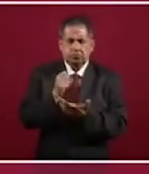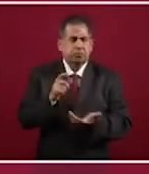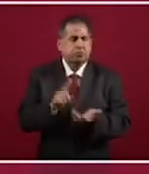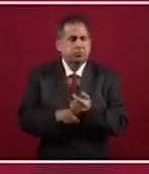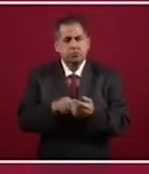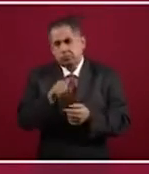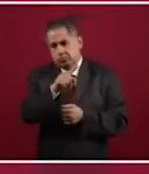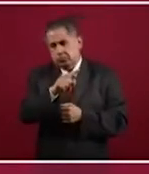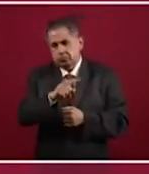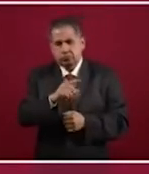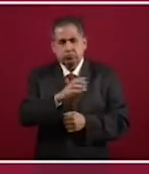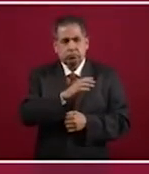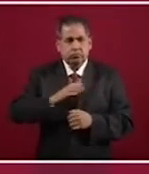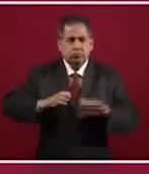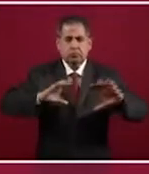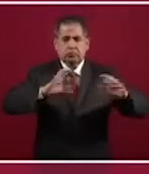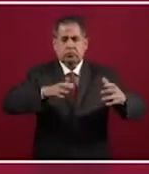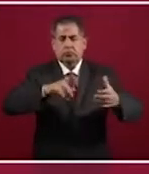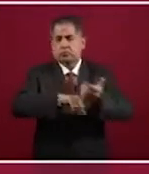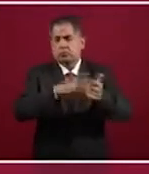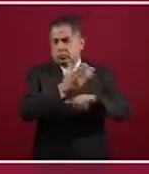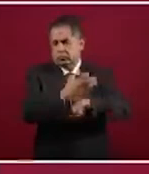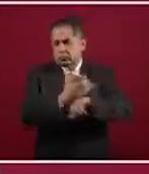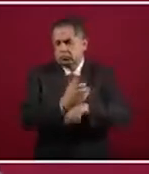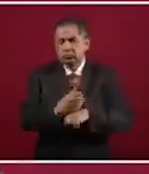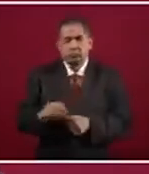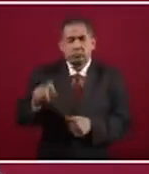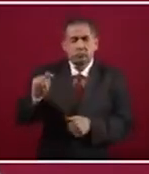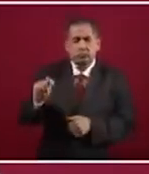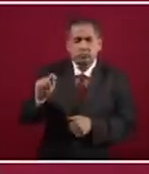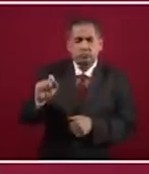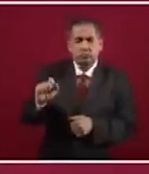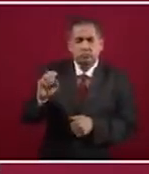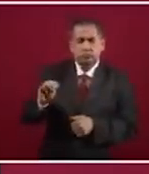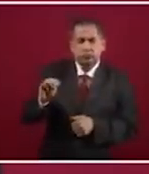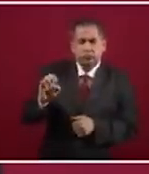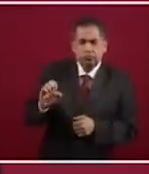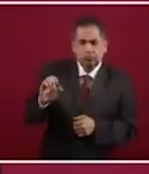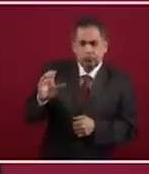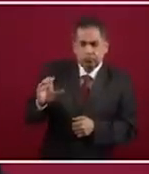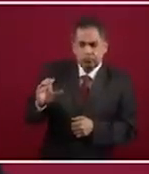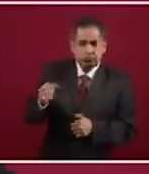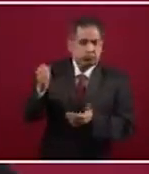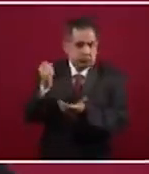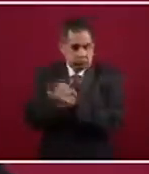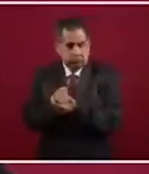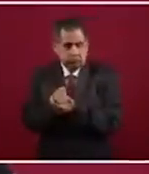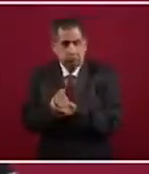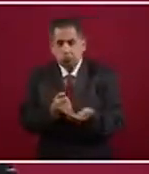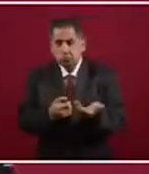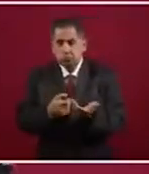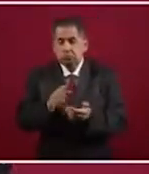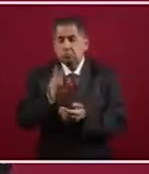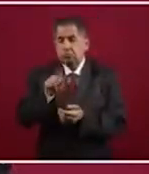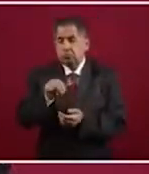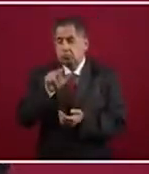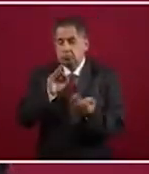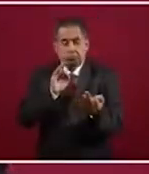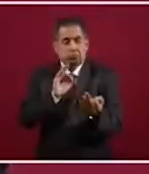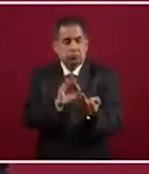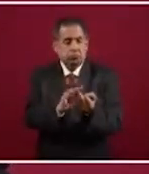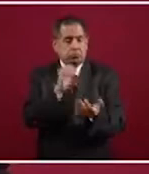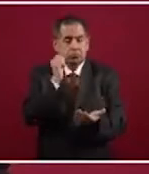en el Congreso de Estados Unidos el Tratado de Libre Comercio